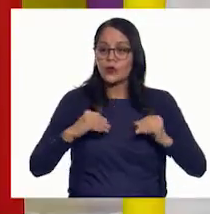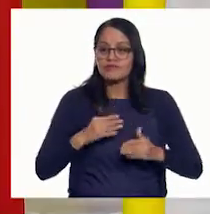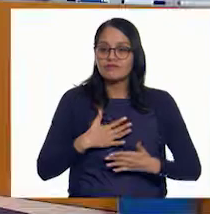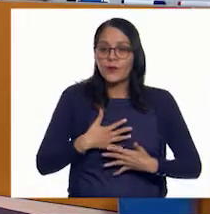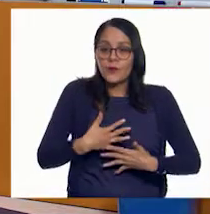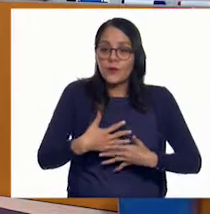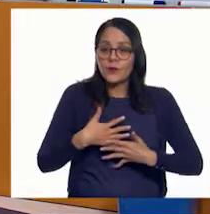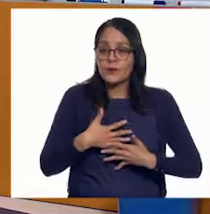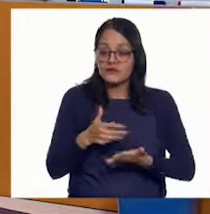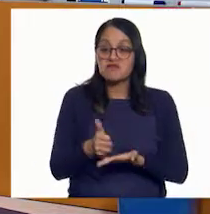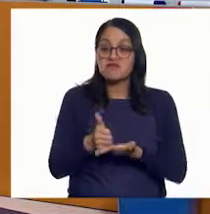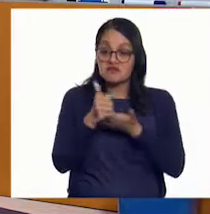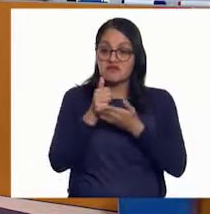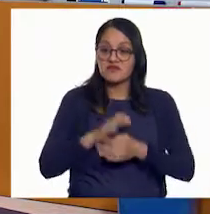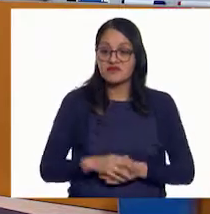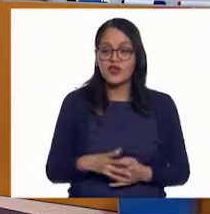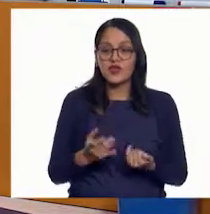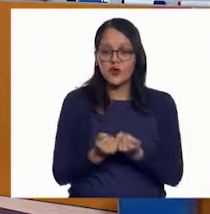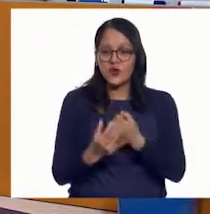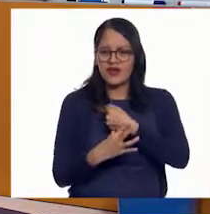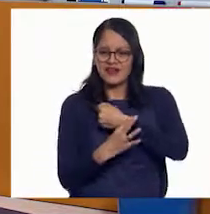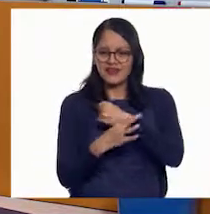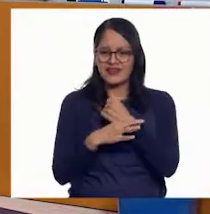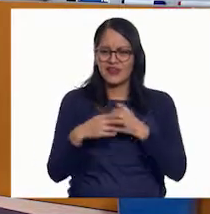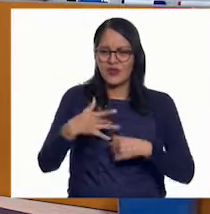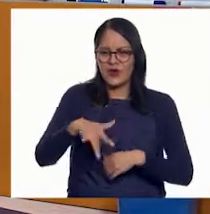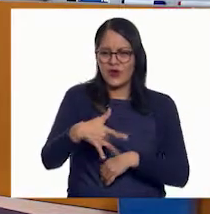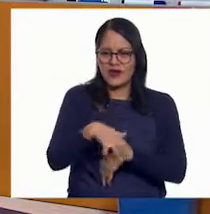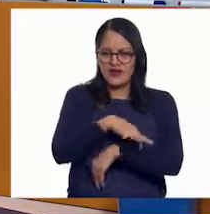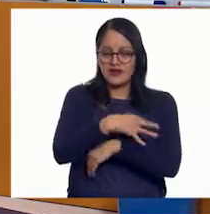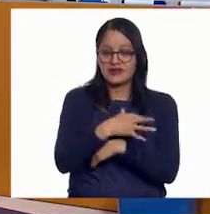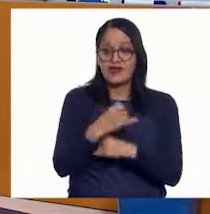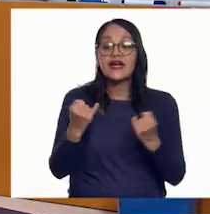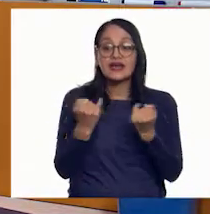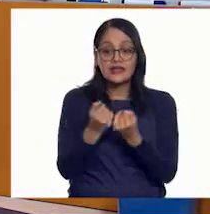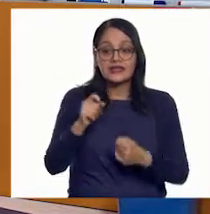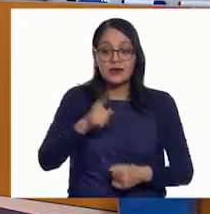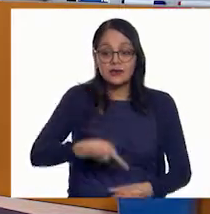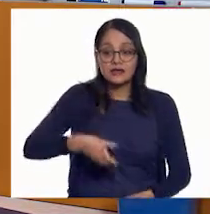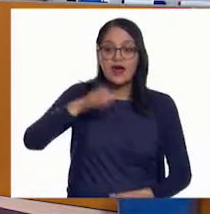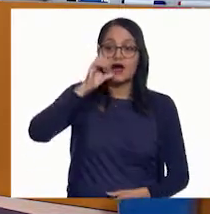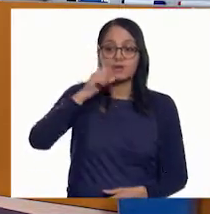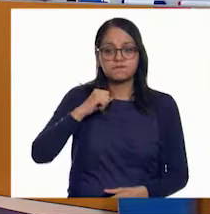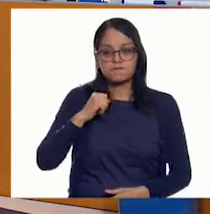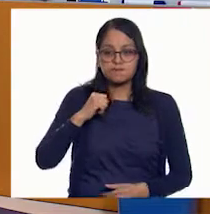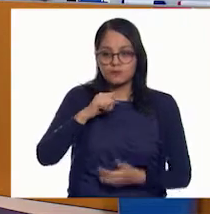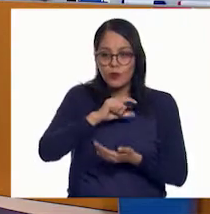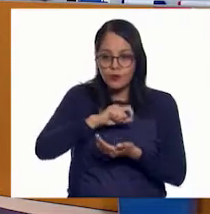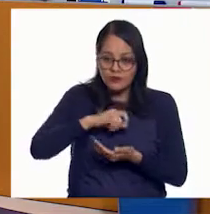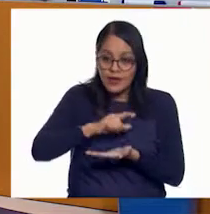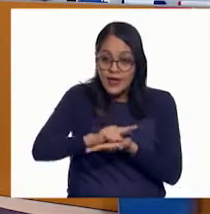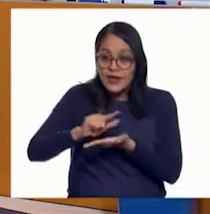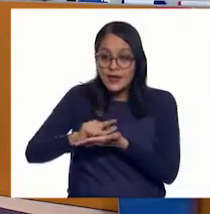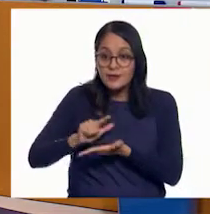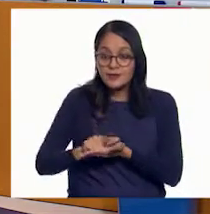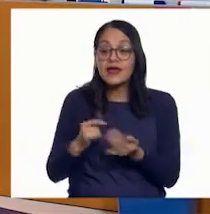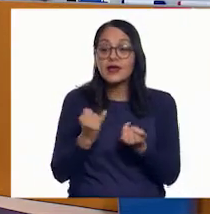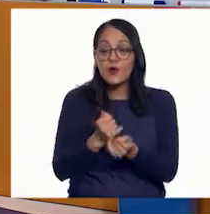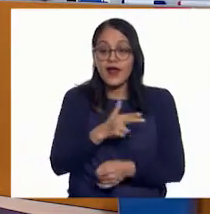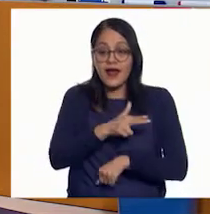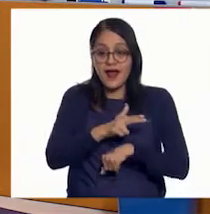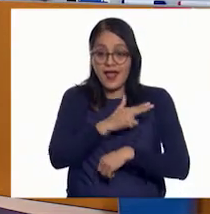También ayuda a combatir el reuma, es eficaz en los enjuagues bucales, permite la desinfección de